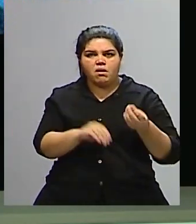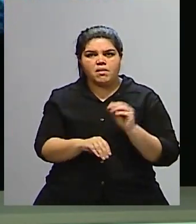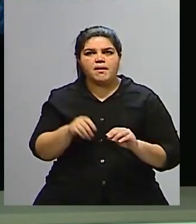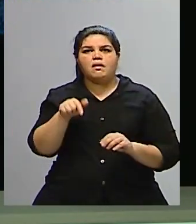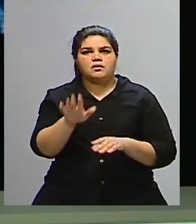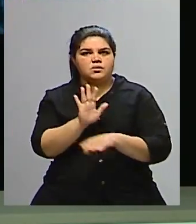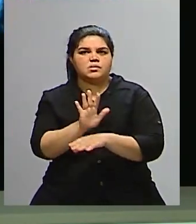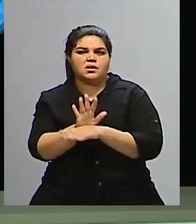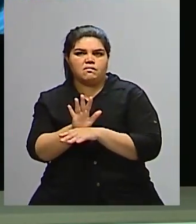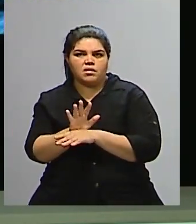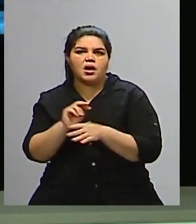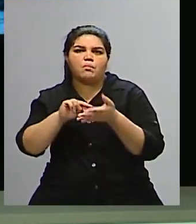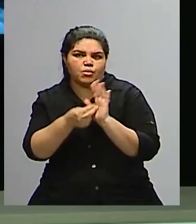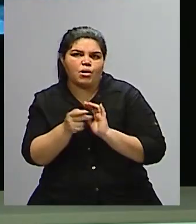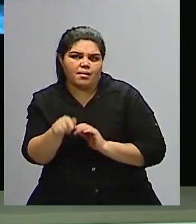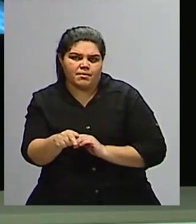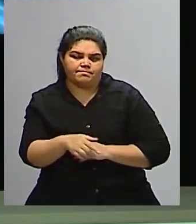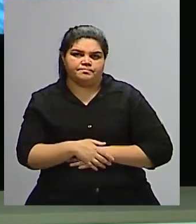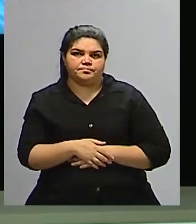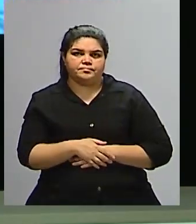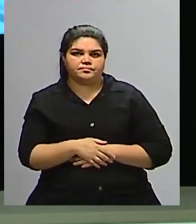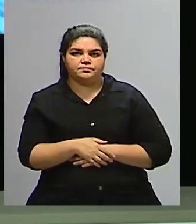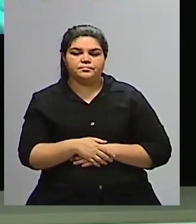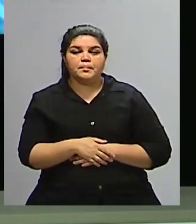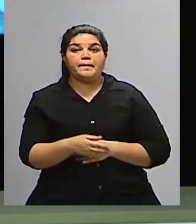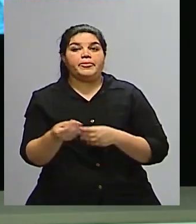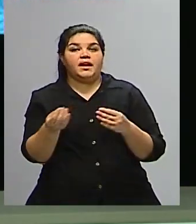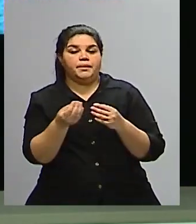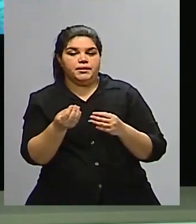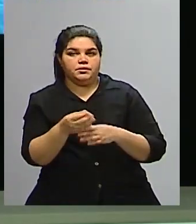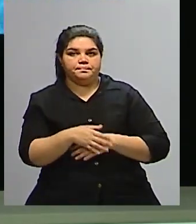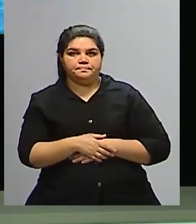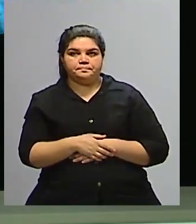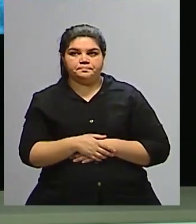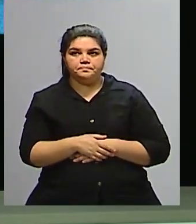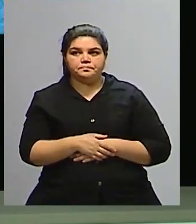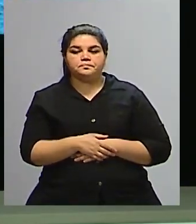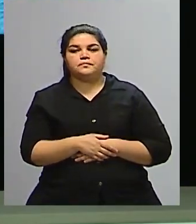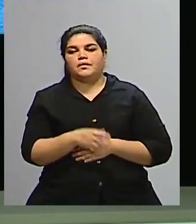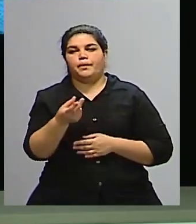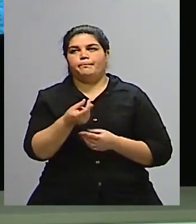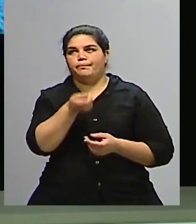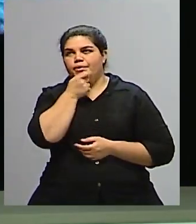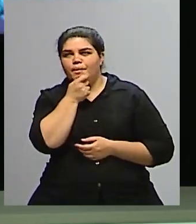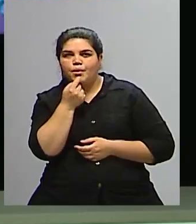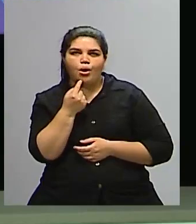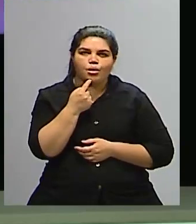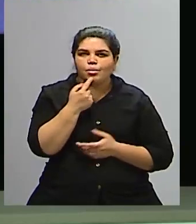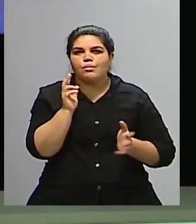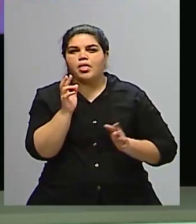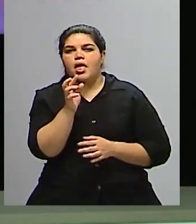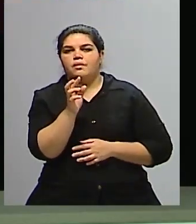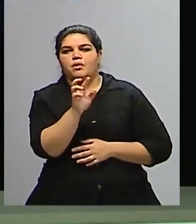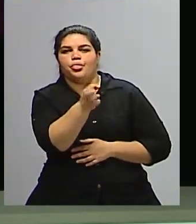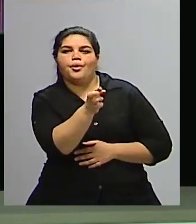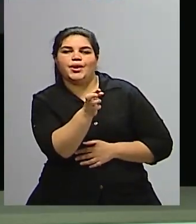20%, ya el presupuesto está mal hecho. Si yo digo que la divisa extranjera va a valer 130 pesos